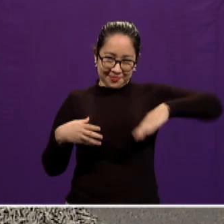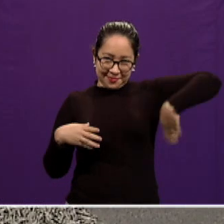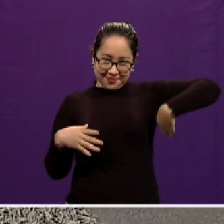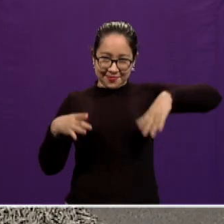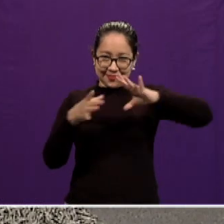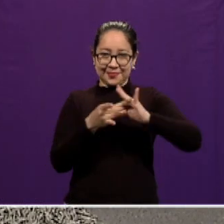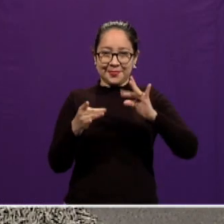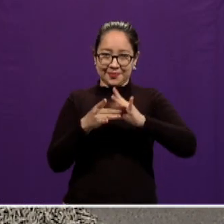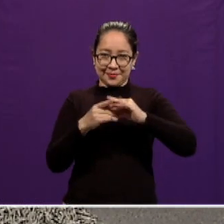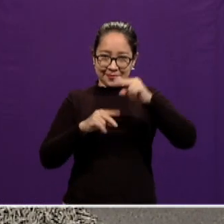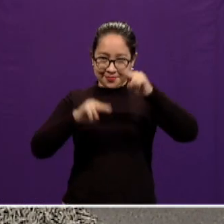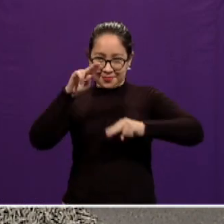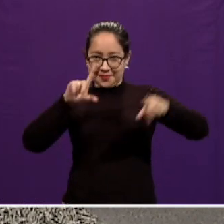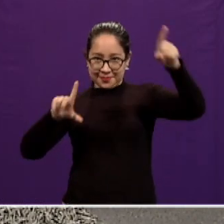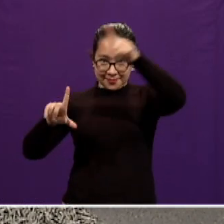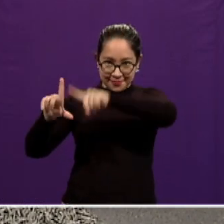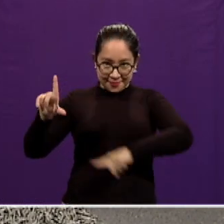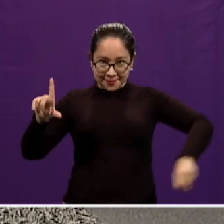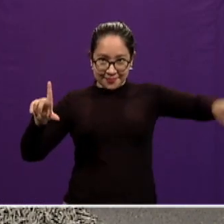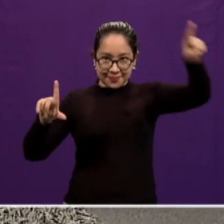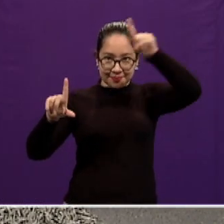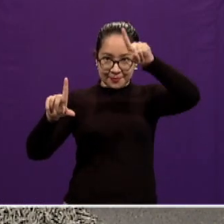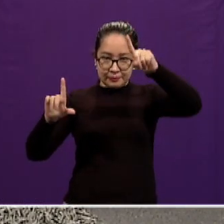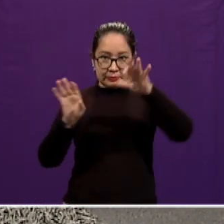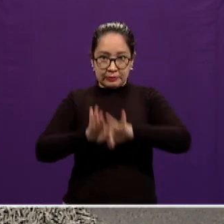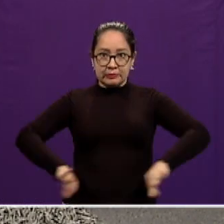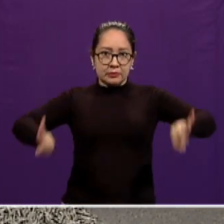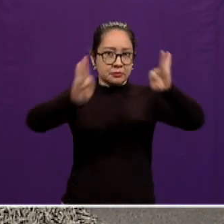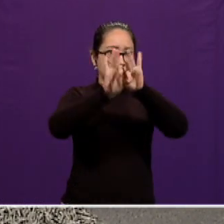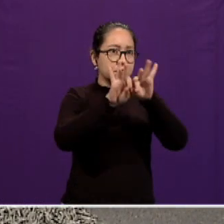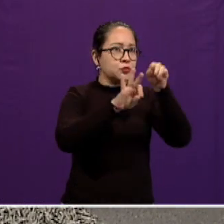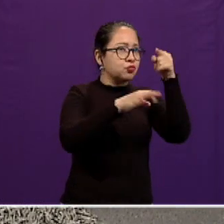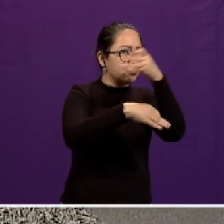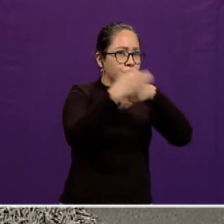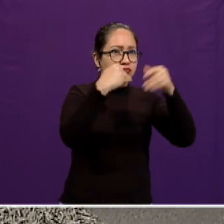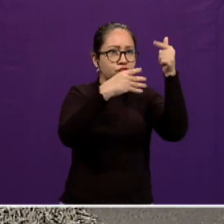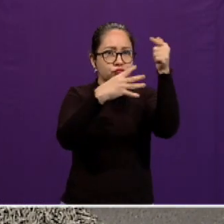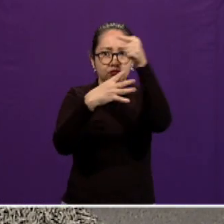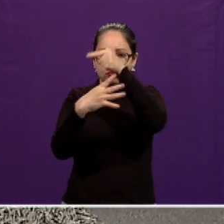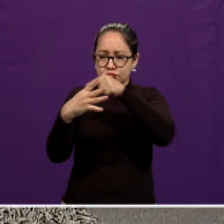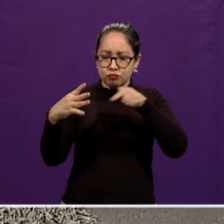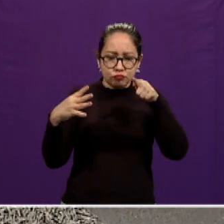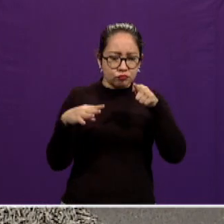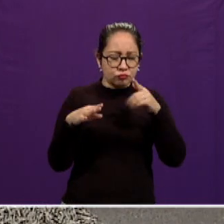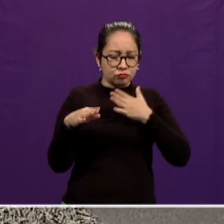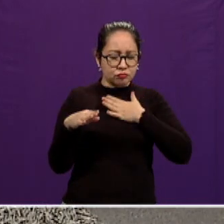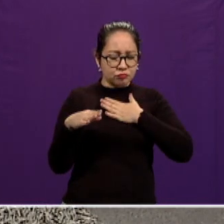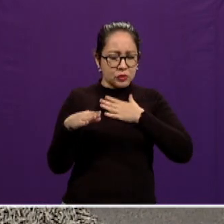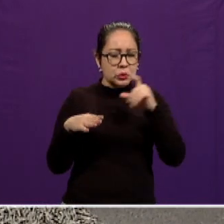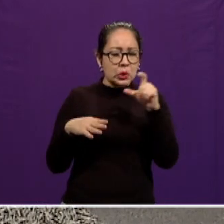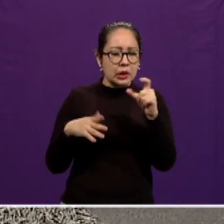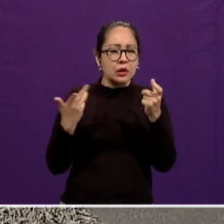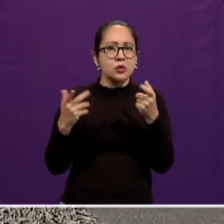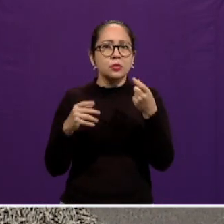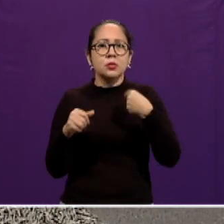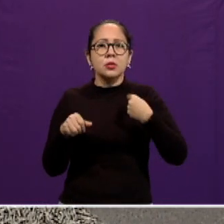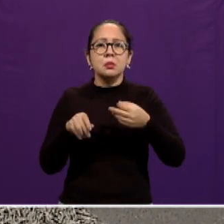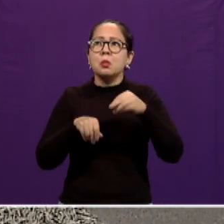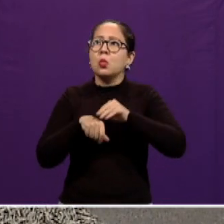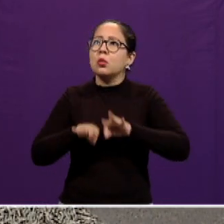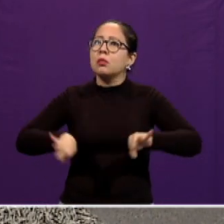nos dibujamos mentalmente, en la que no aparecemos, o en el que ninguna de las rebanadas somos nosotros o